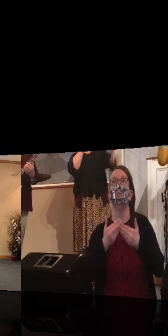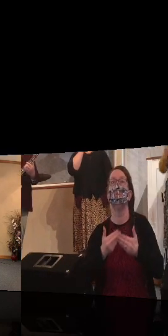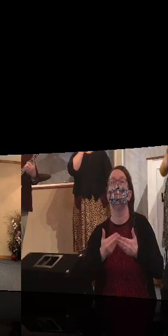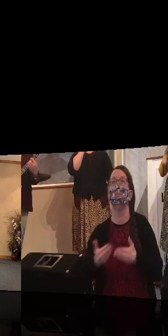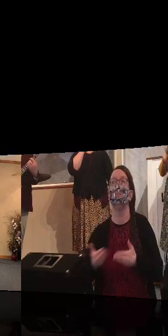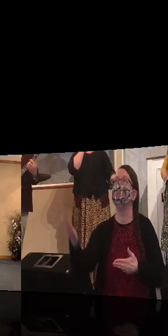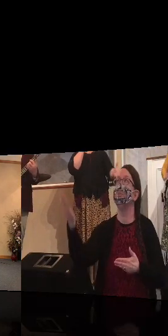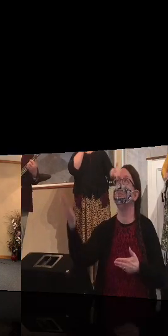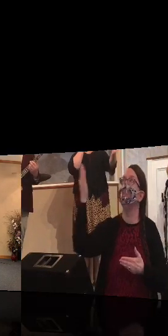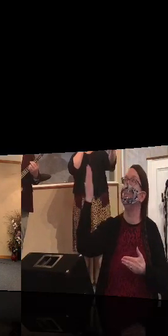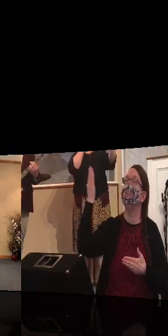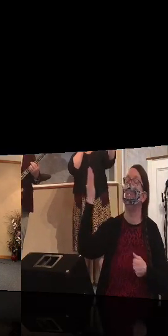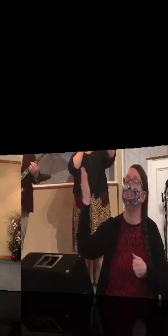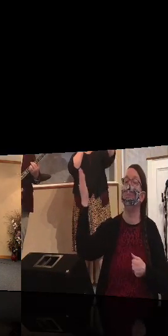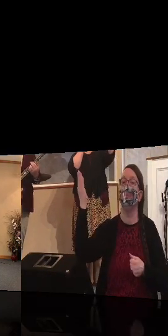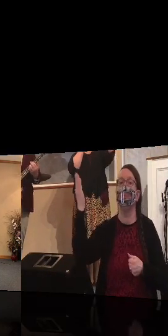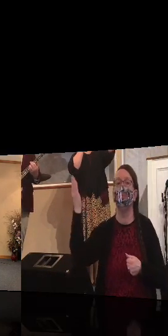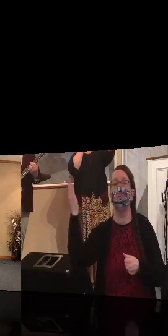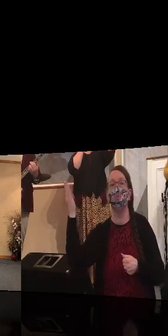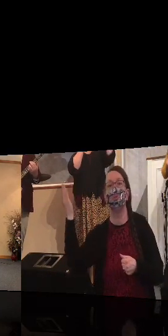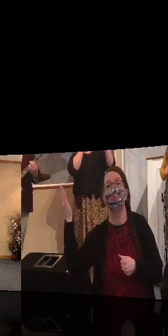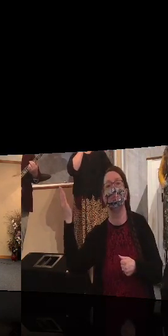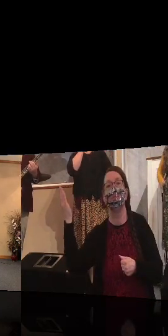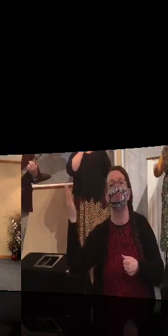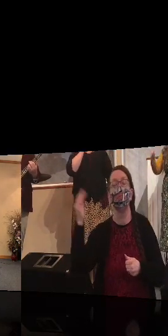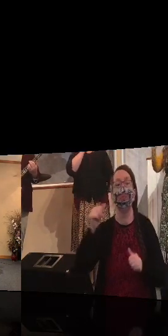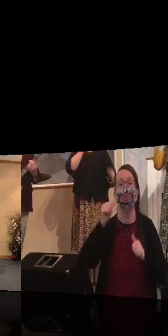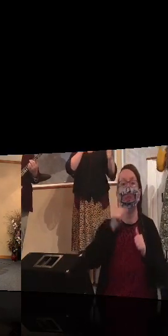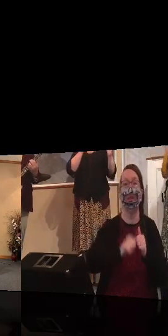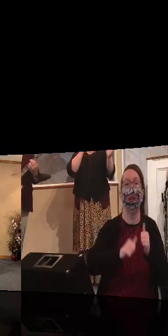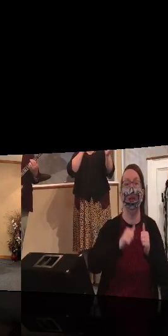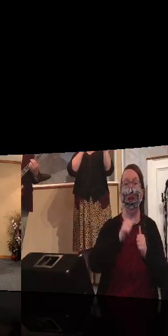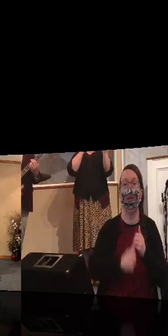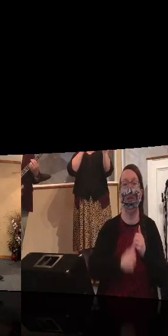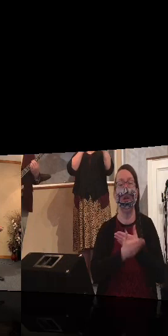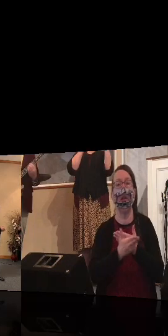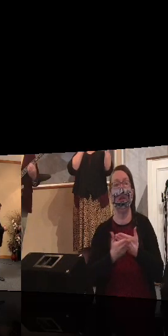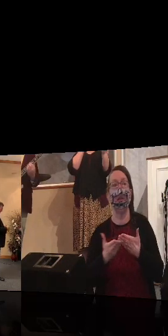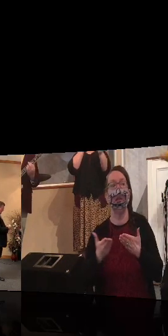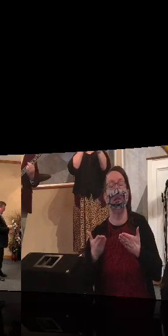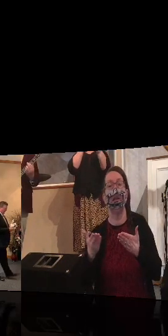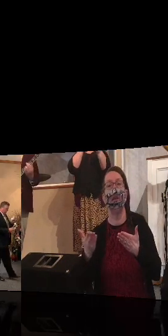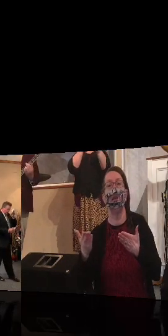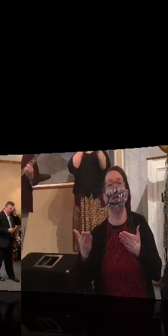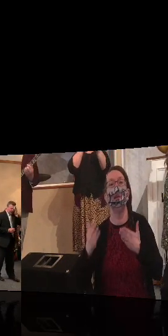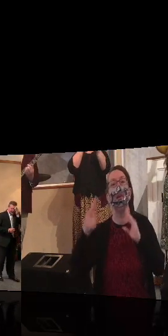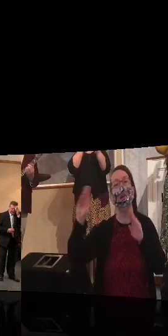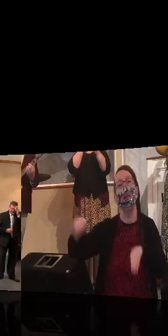Everything.